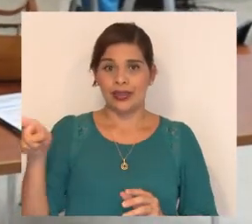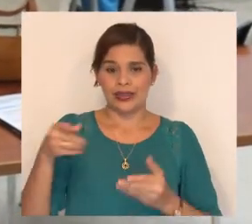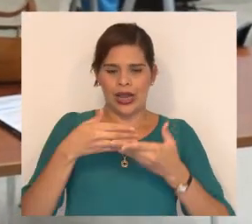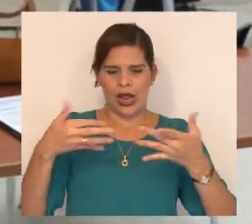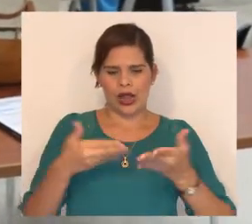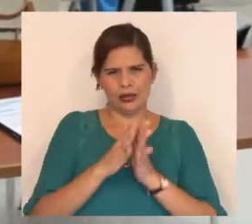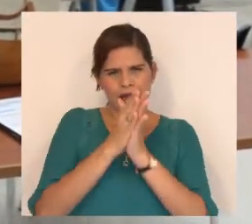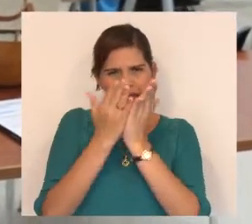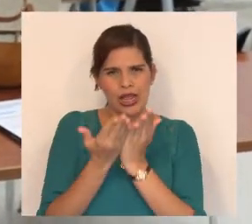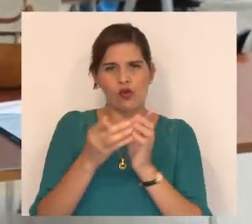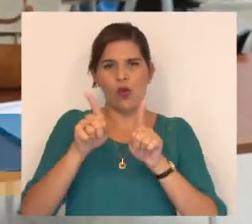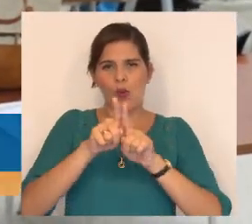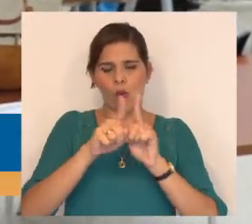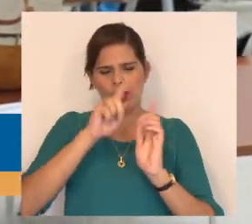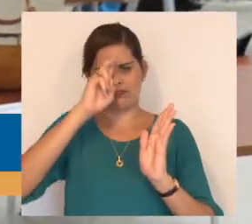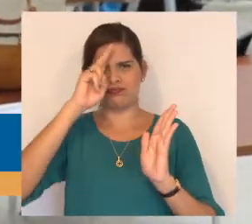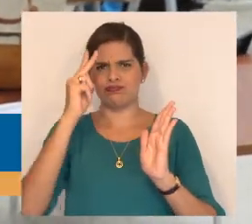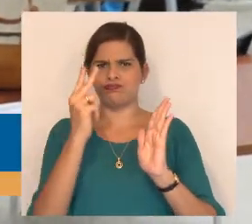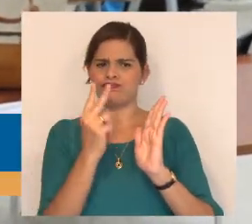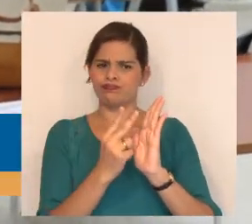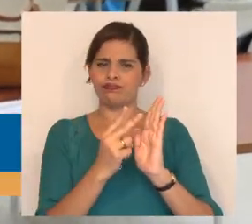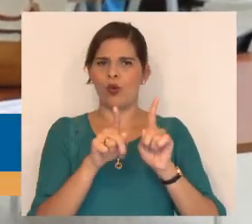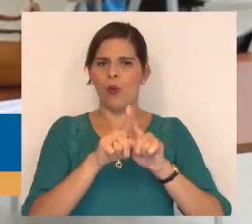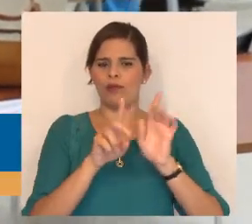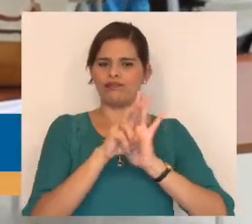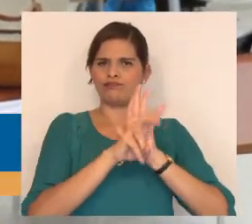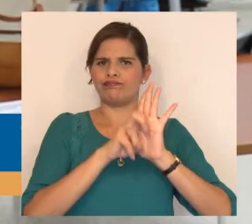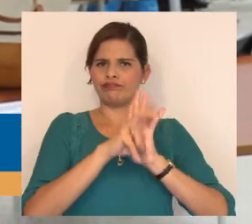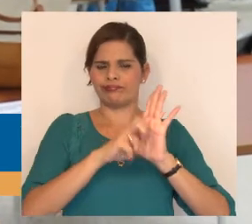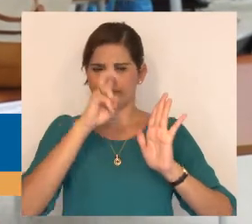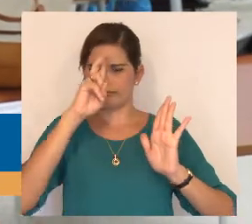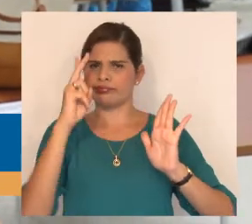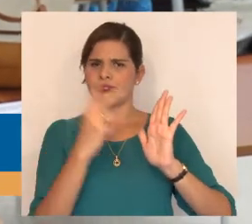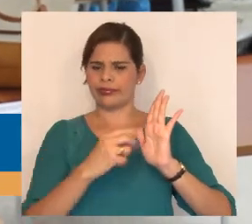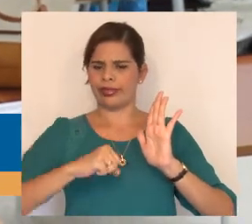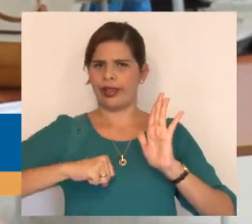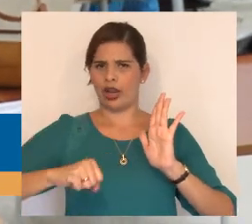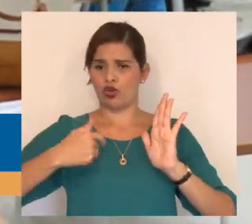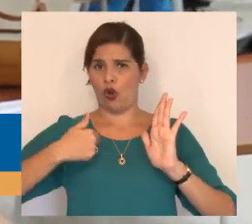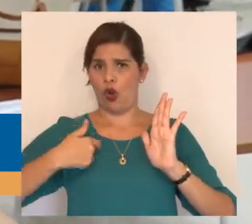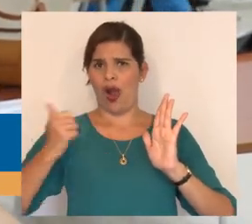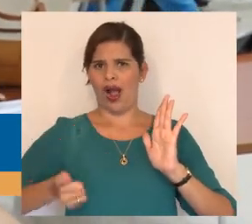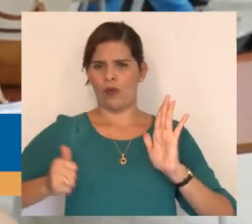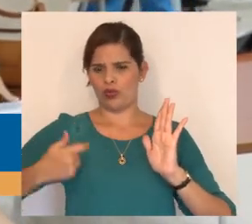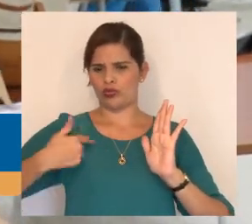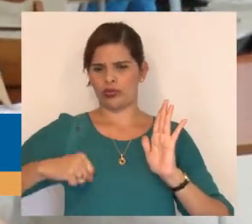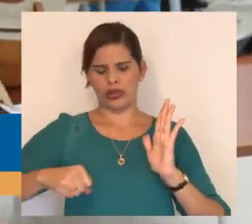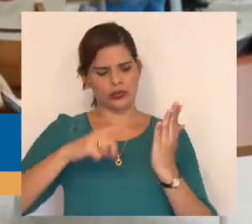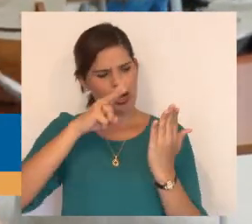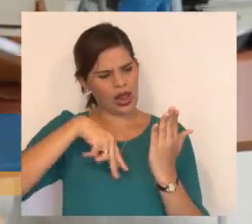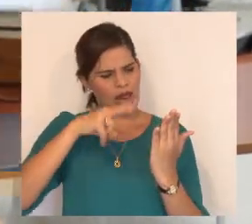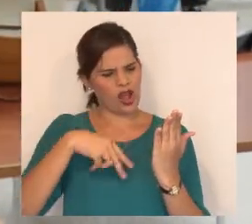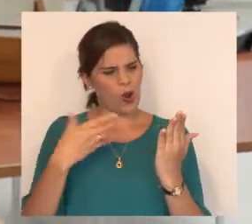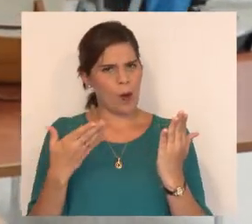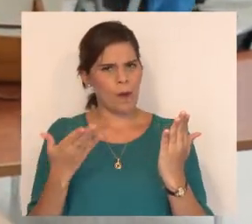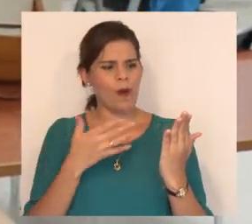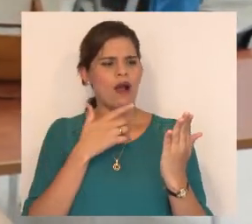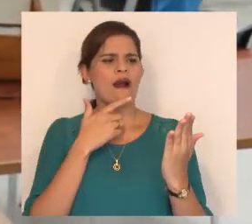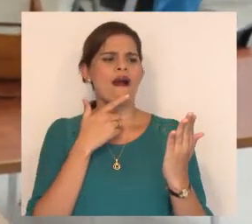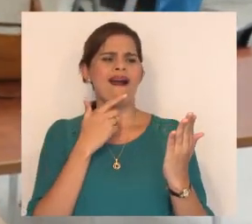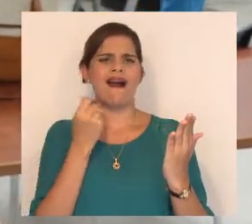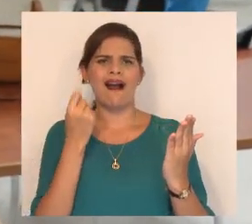doctrina muy importante para el estudio del derecho y además para los